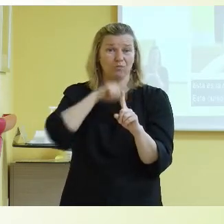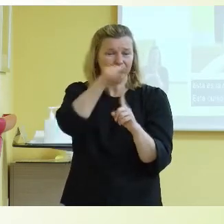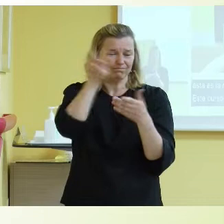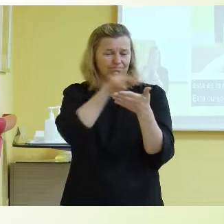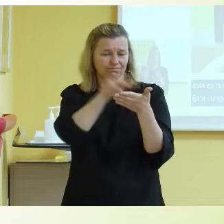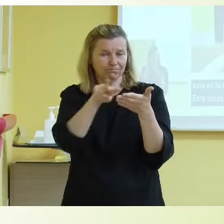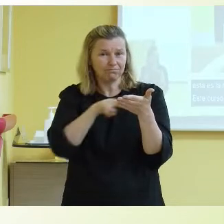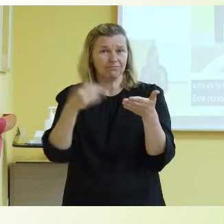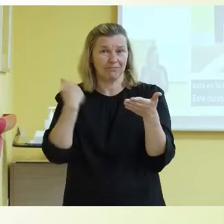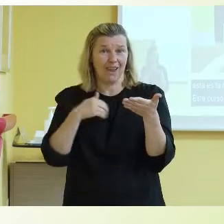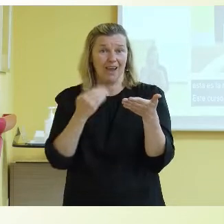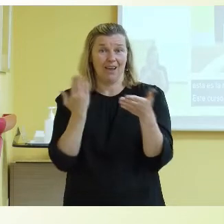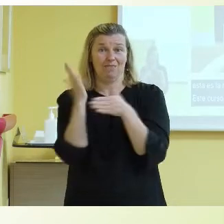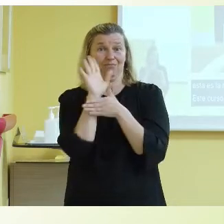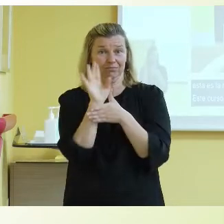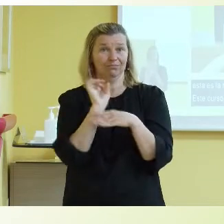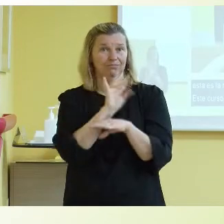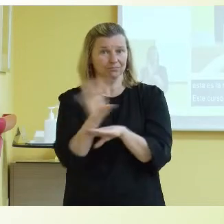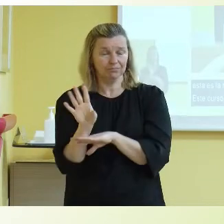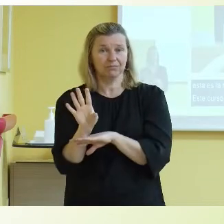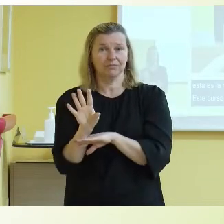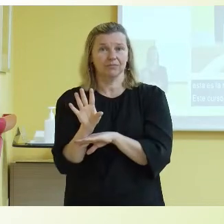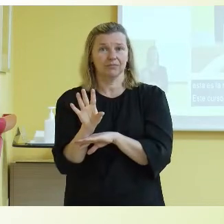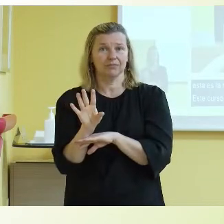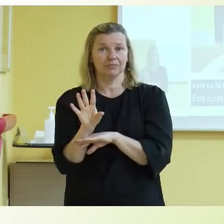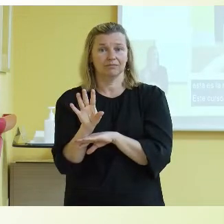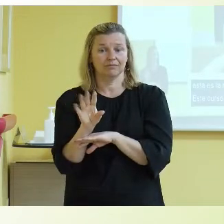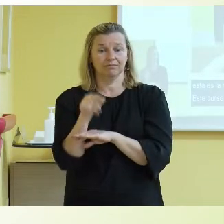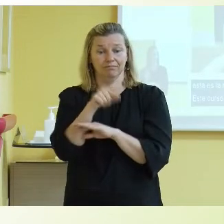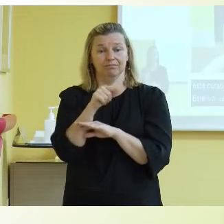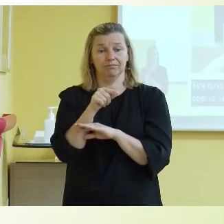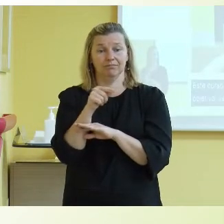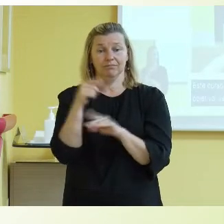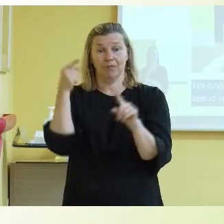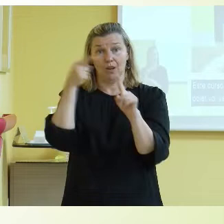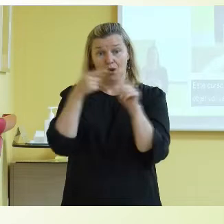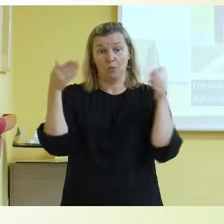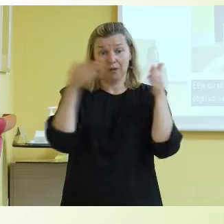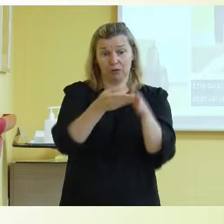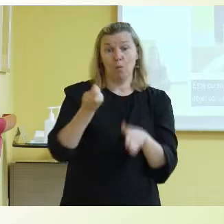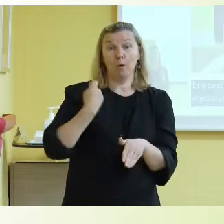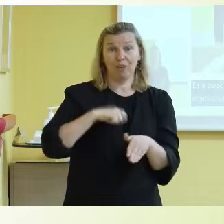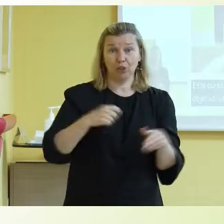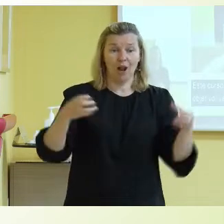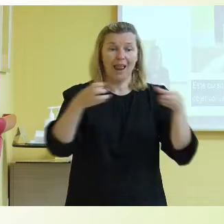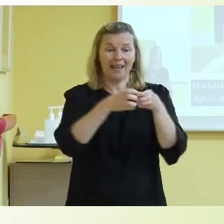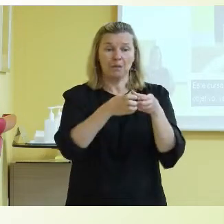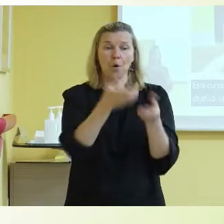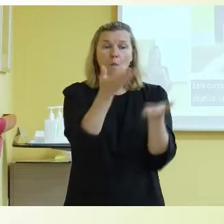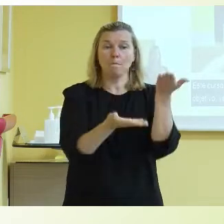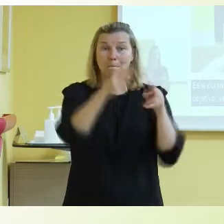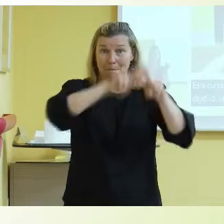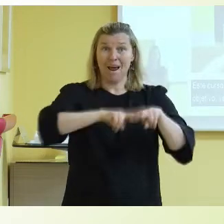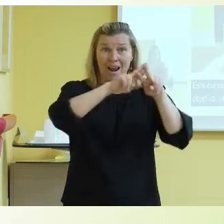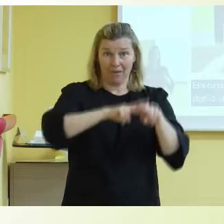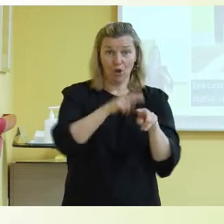esa carta de presentación, pues además de que está dirigido a los profesionales de los equipos de valoración de la discapacidad y dependencia